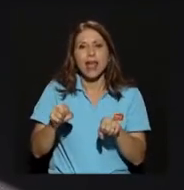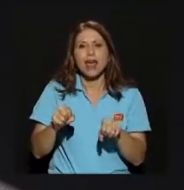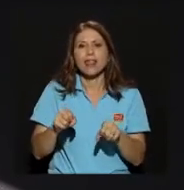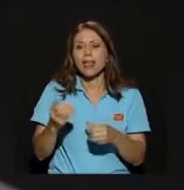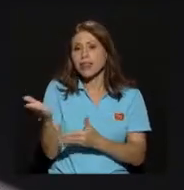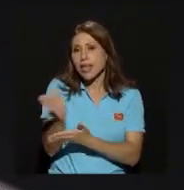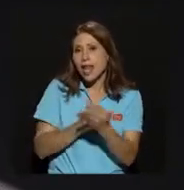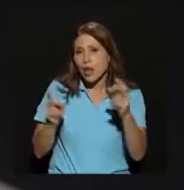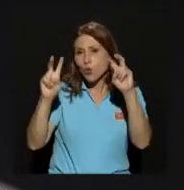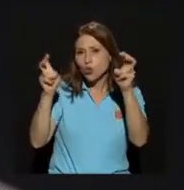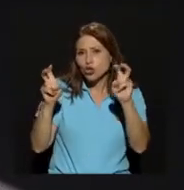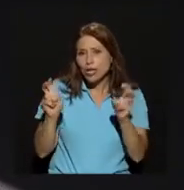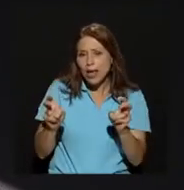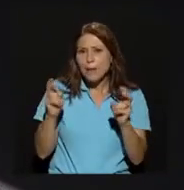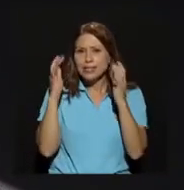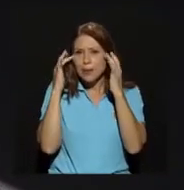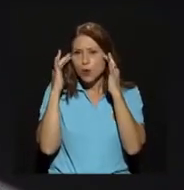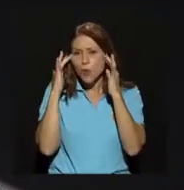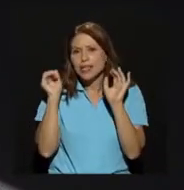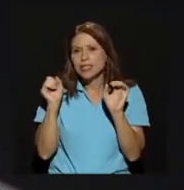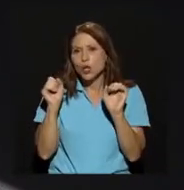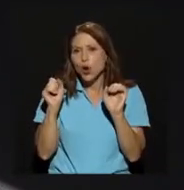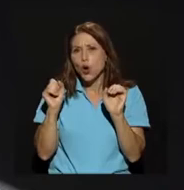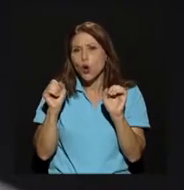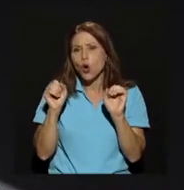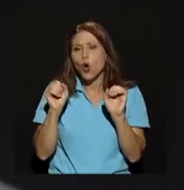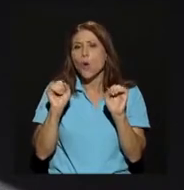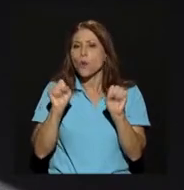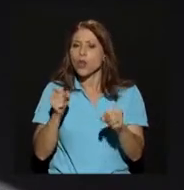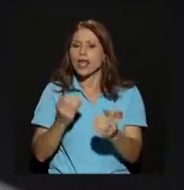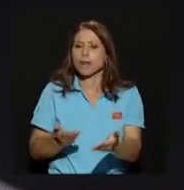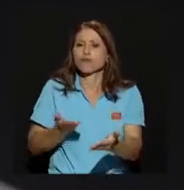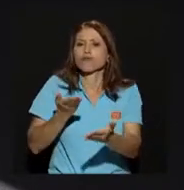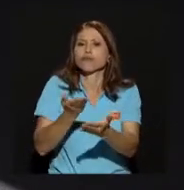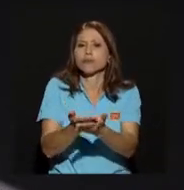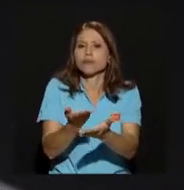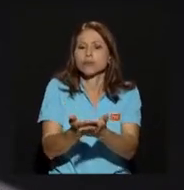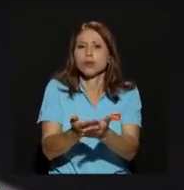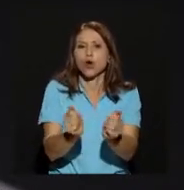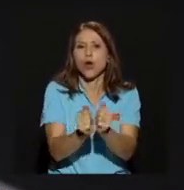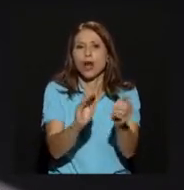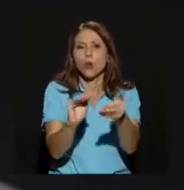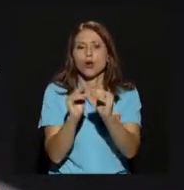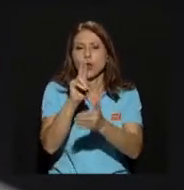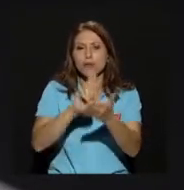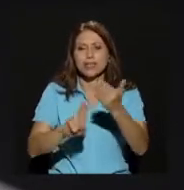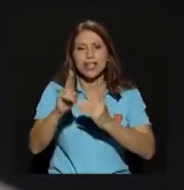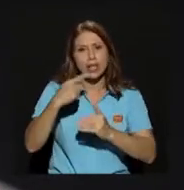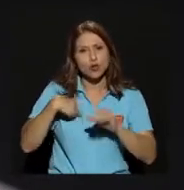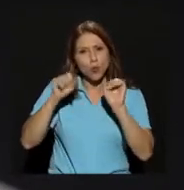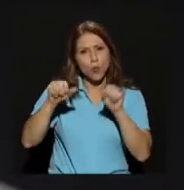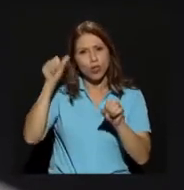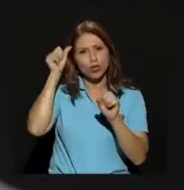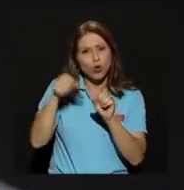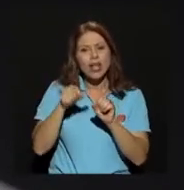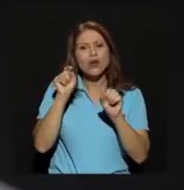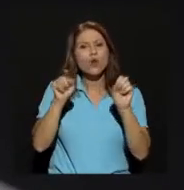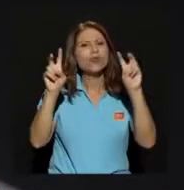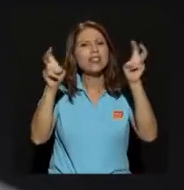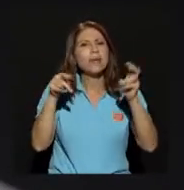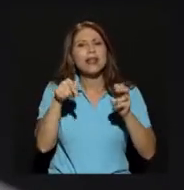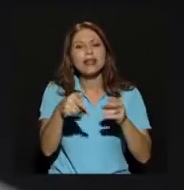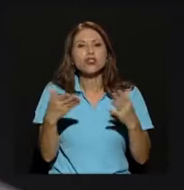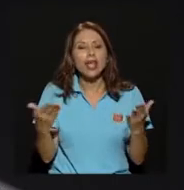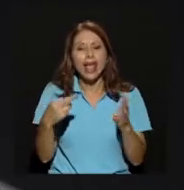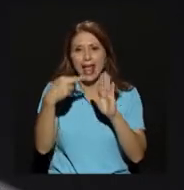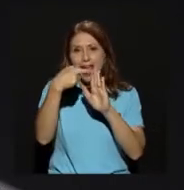que estaban de preocupación con la comunidad universitaria. Yo puedo recordar que uno de ellos era el